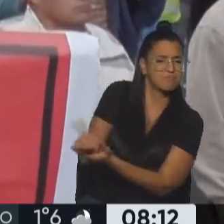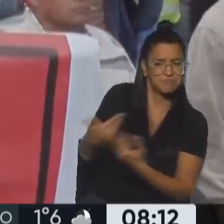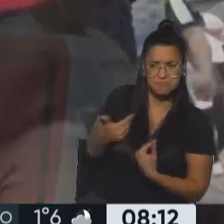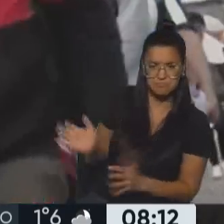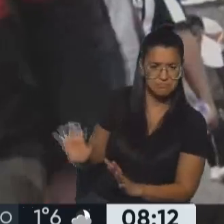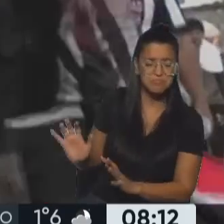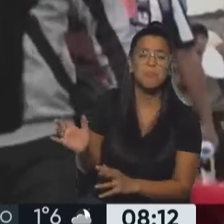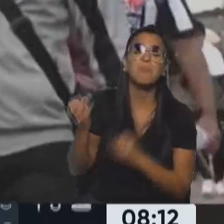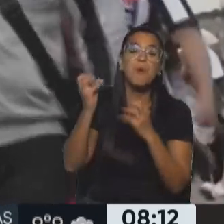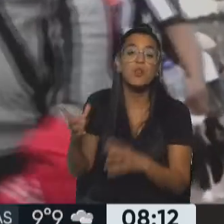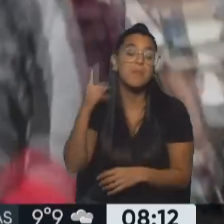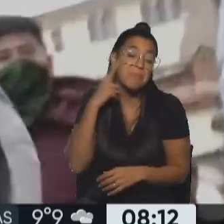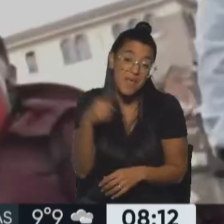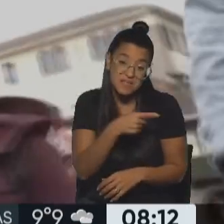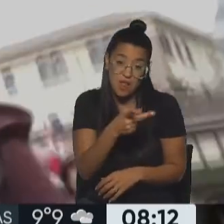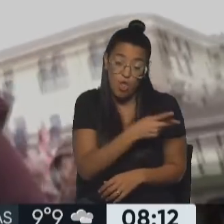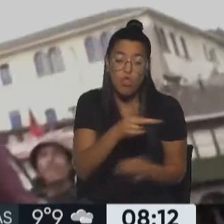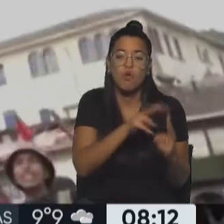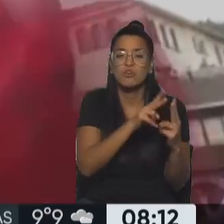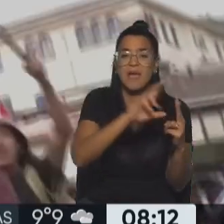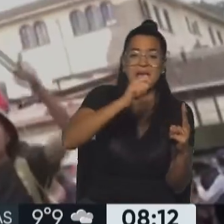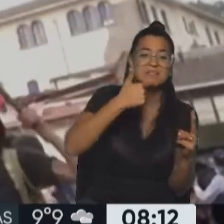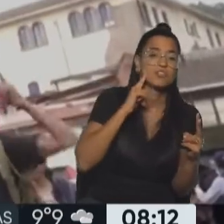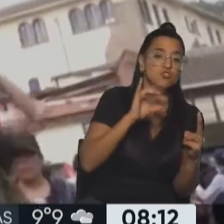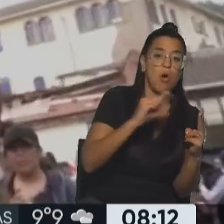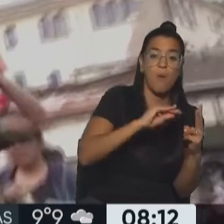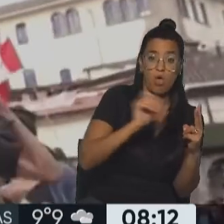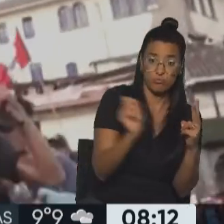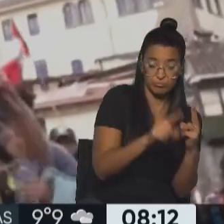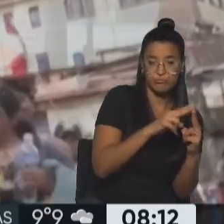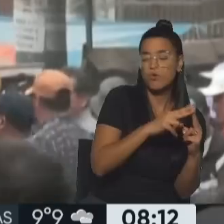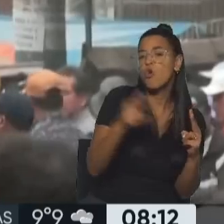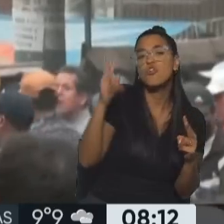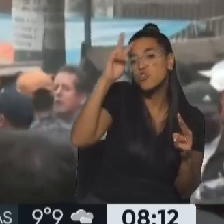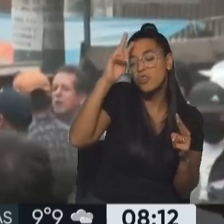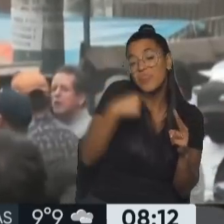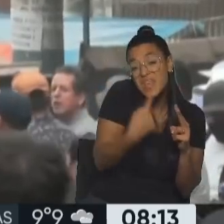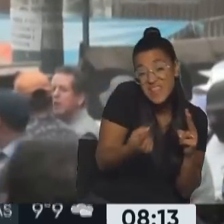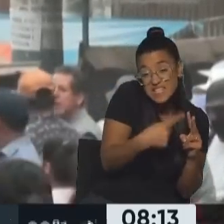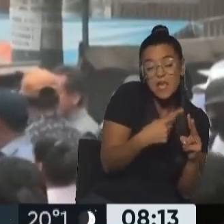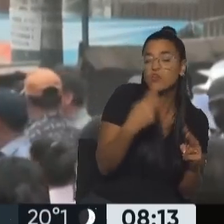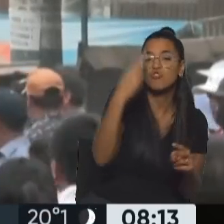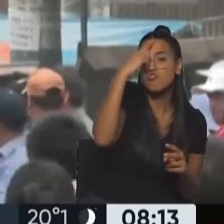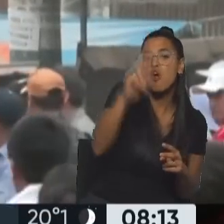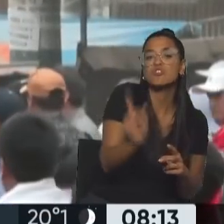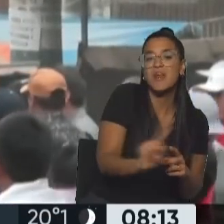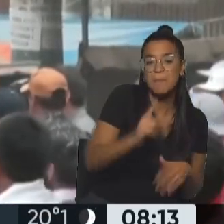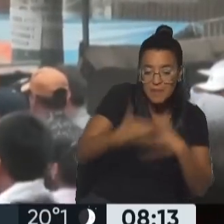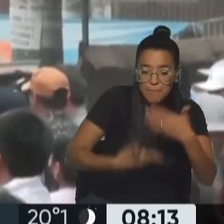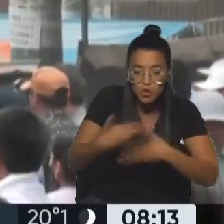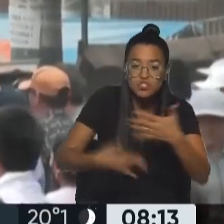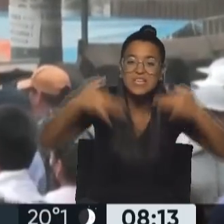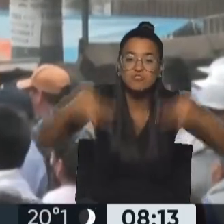consideran que no se están de alguna manera respetando las garantías del debido proceso